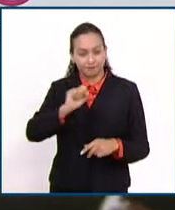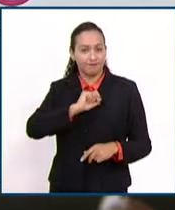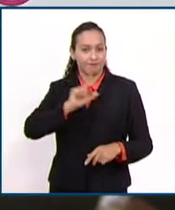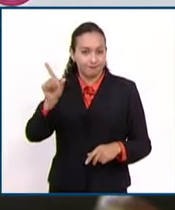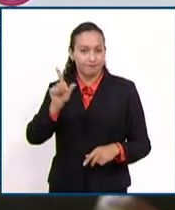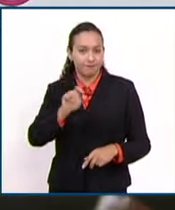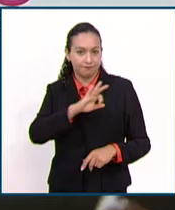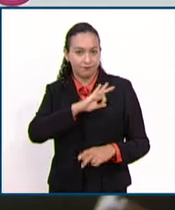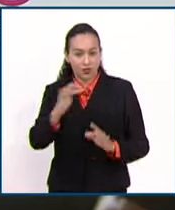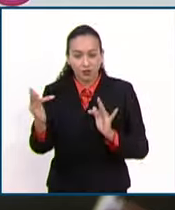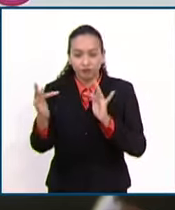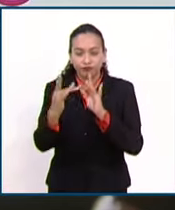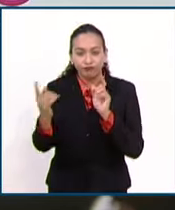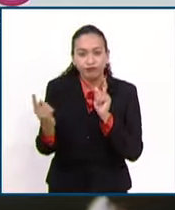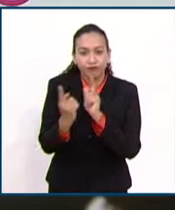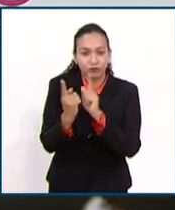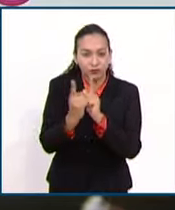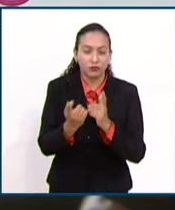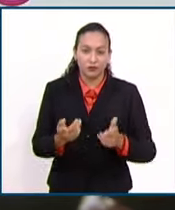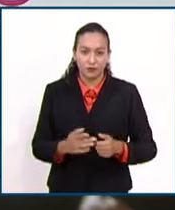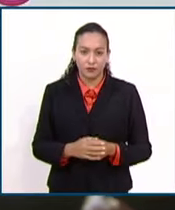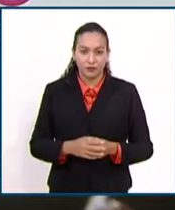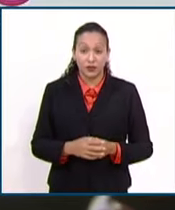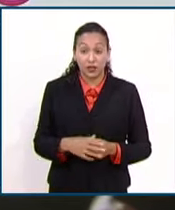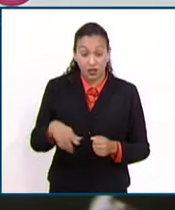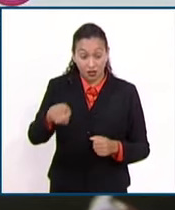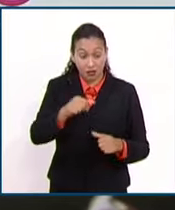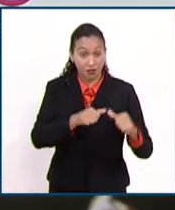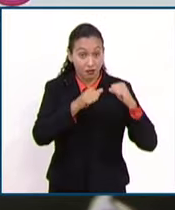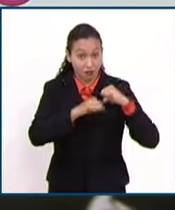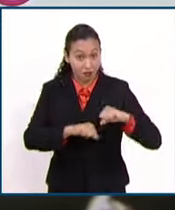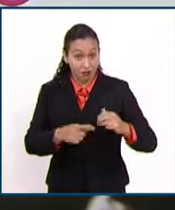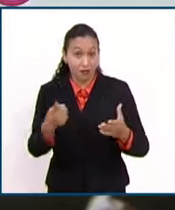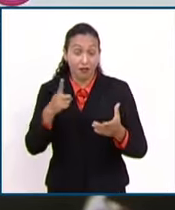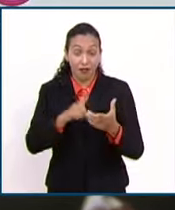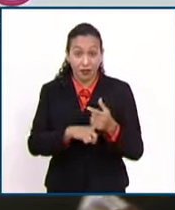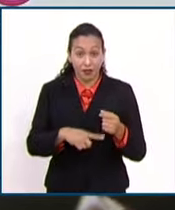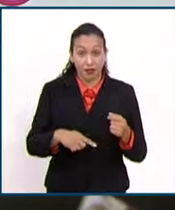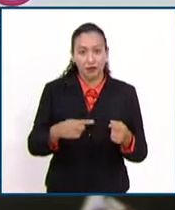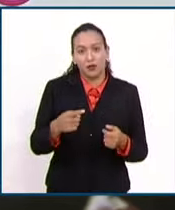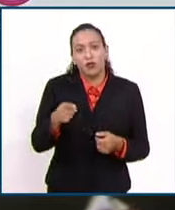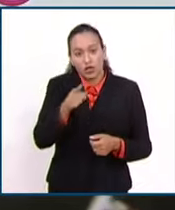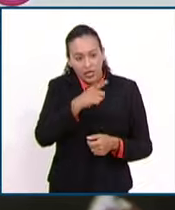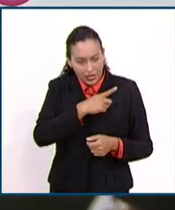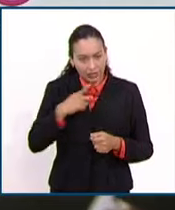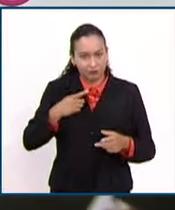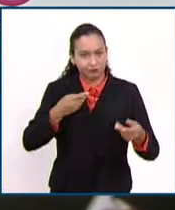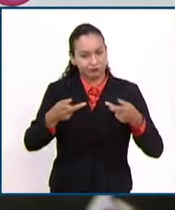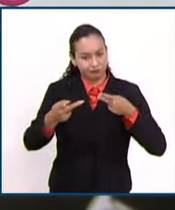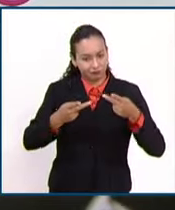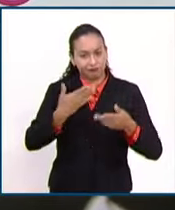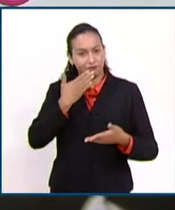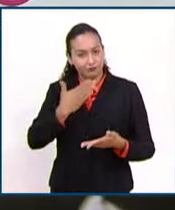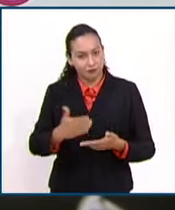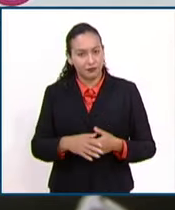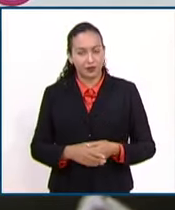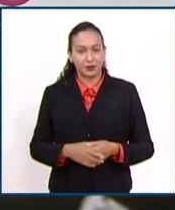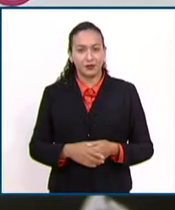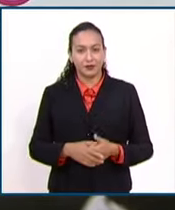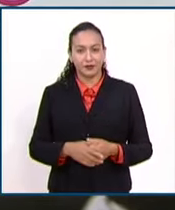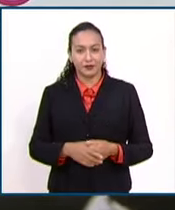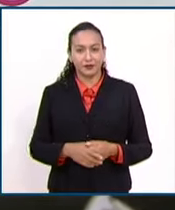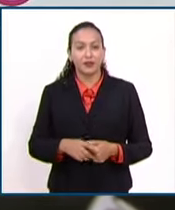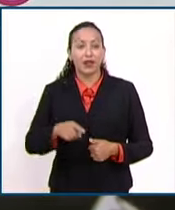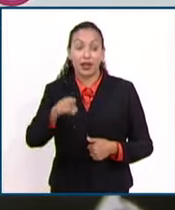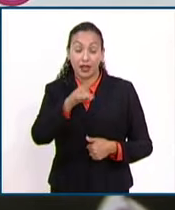quienes están en este espacio, ¿no? Quienes son